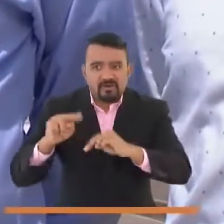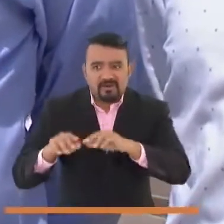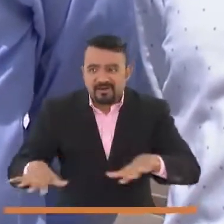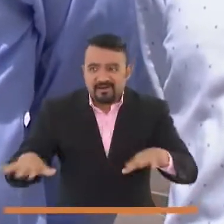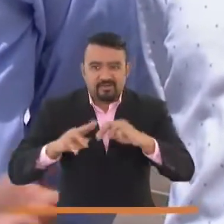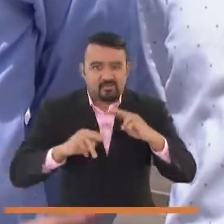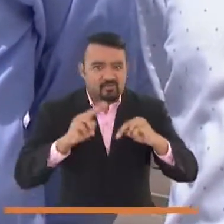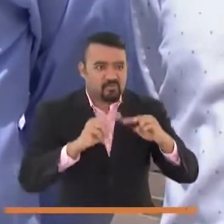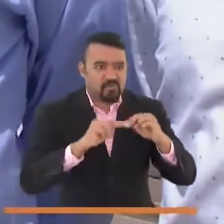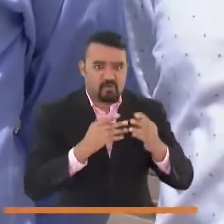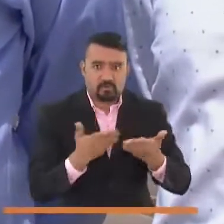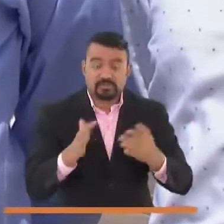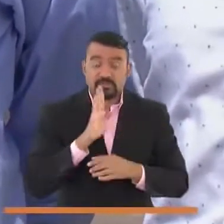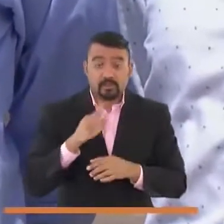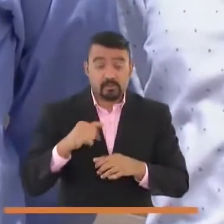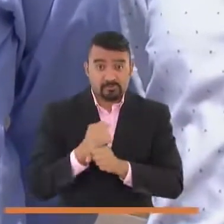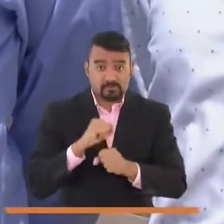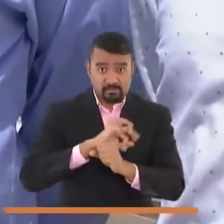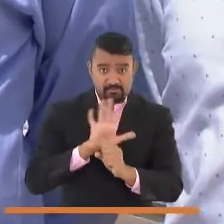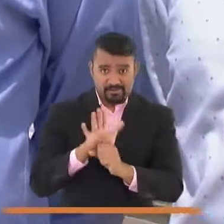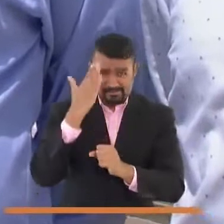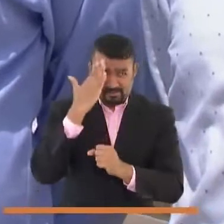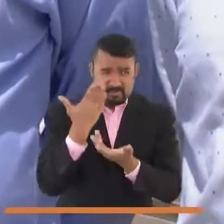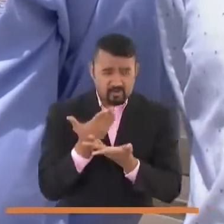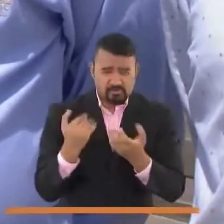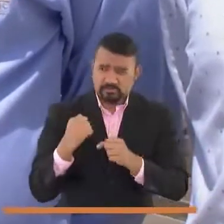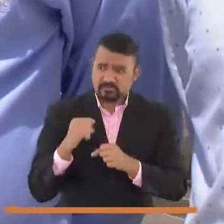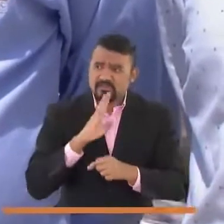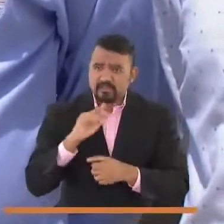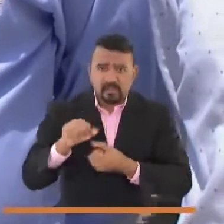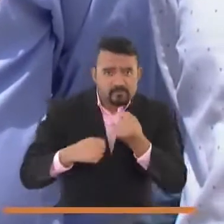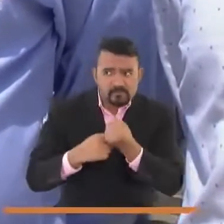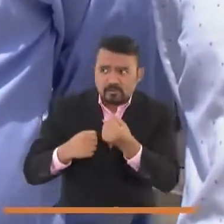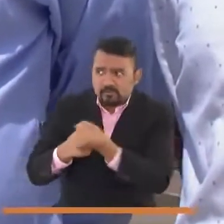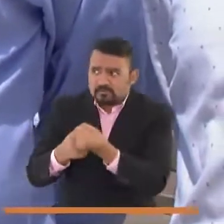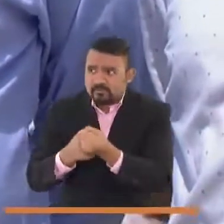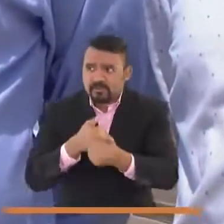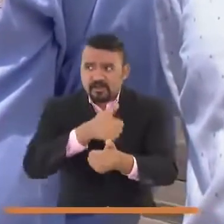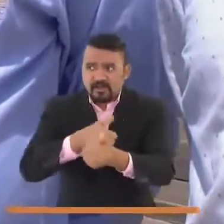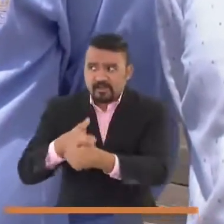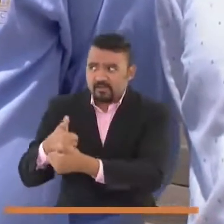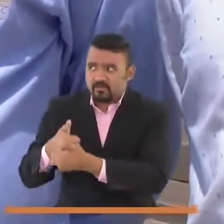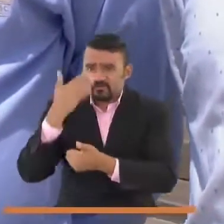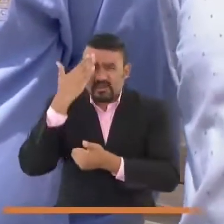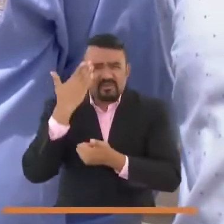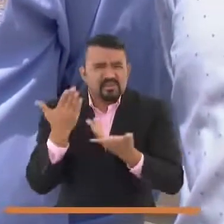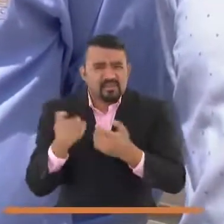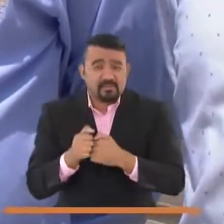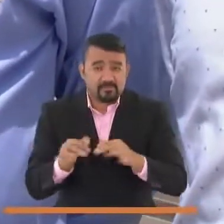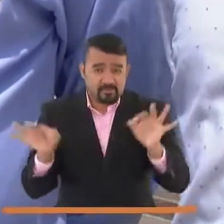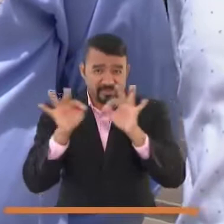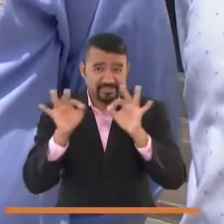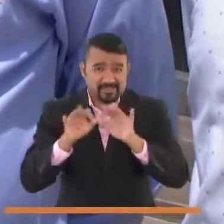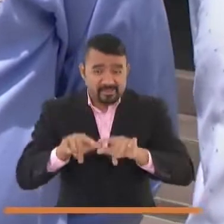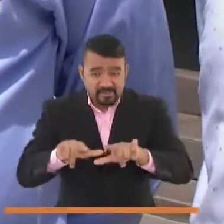la camiseta al lado de todos sus funcionarios para que todo salga bien, para que todos los envigadeños tengan obras importantes como